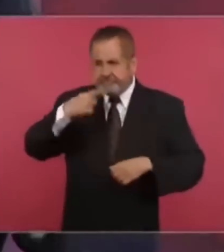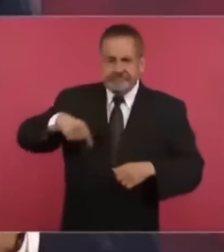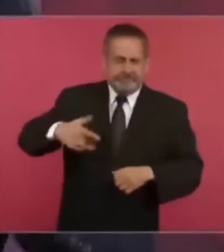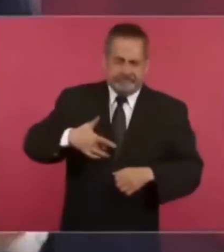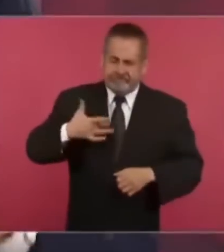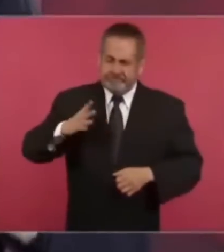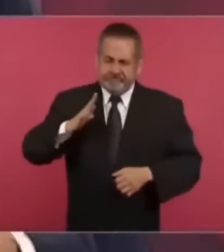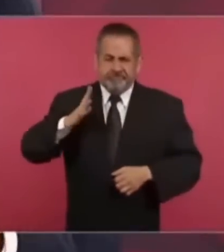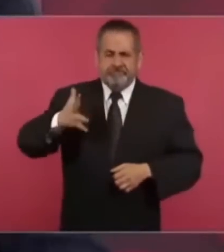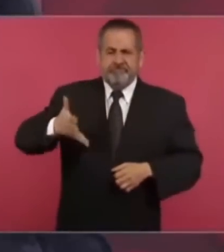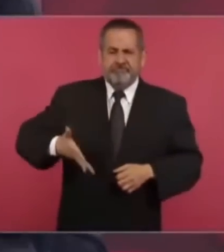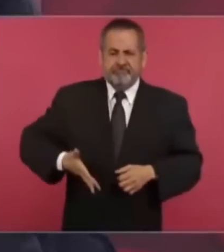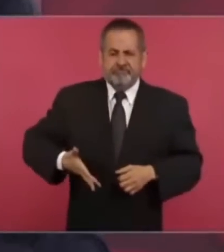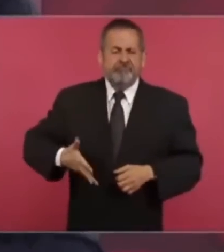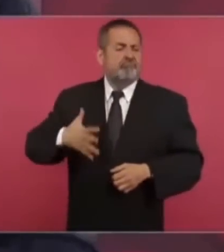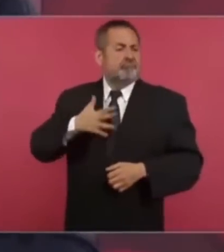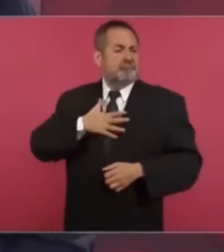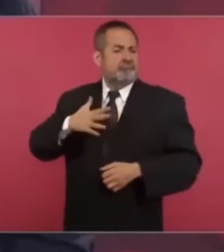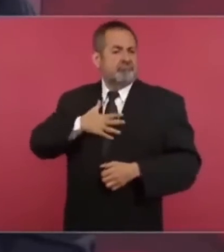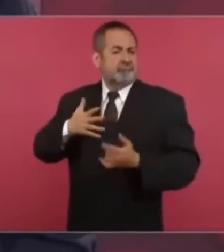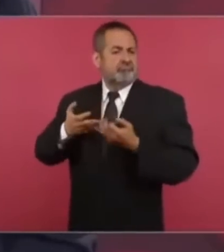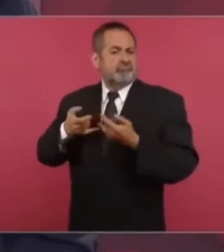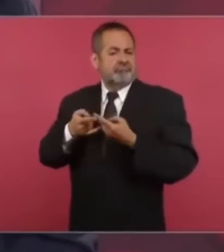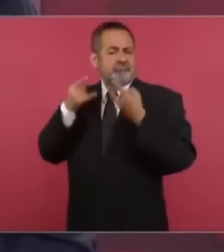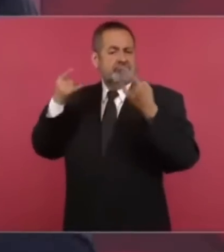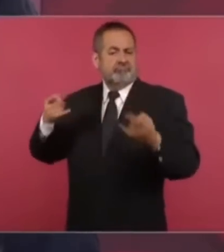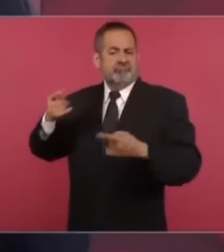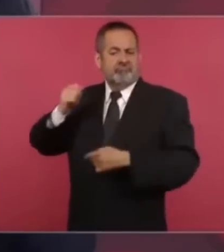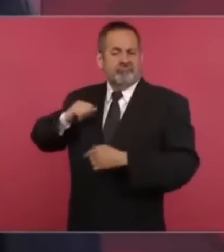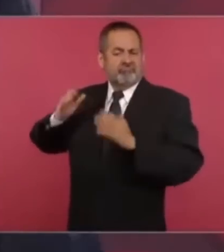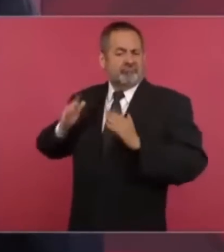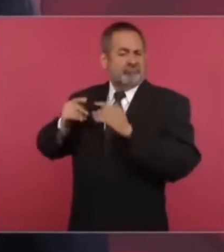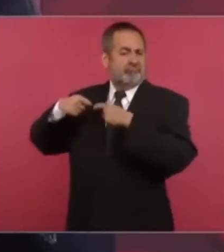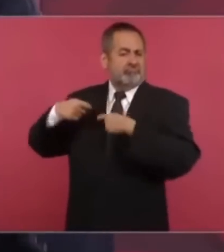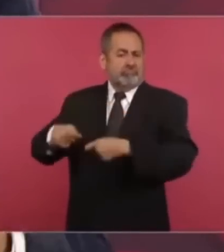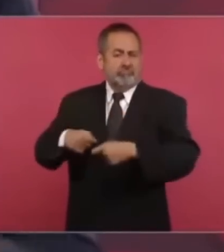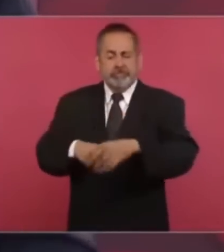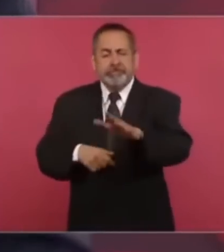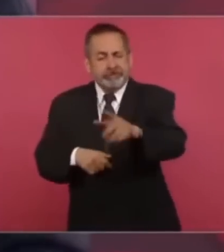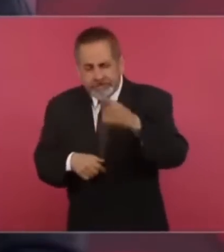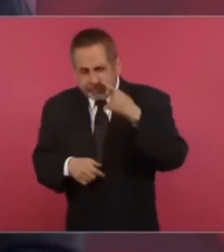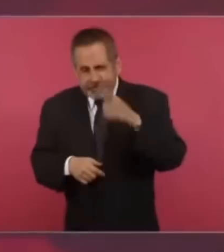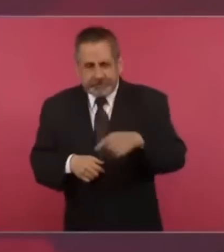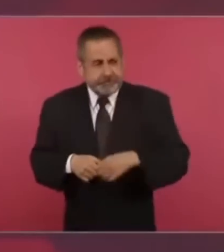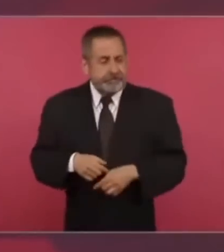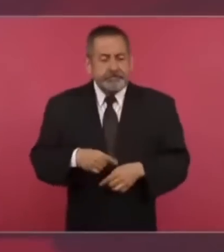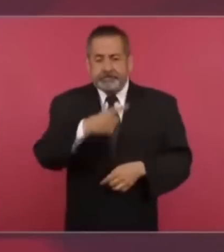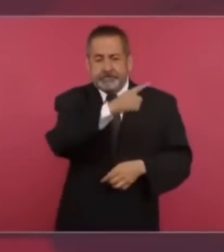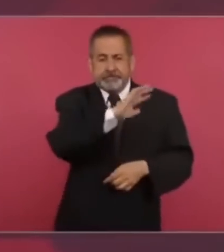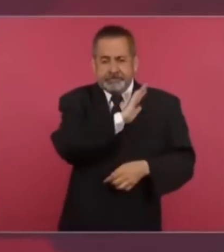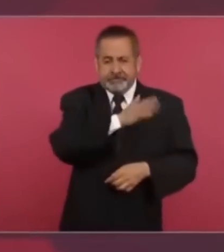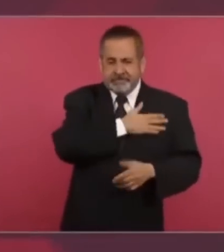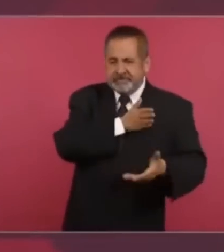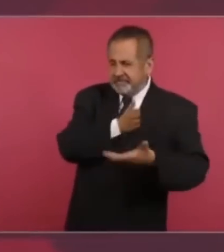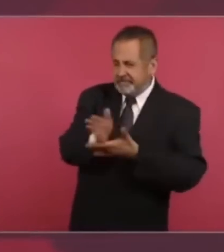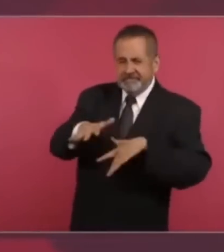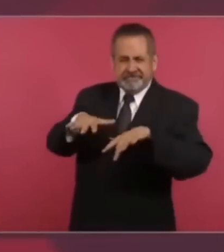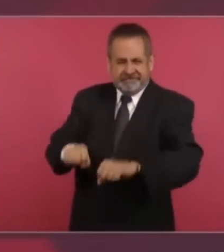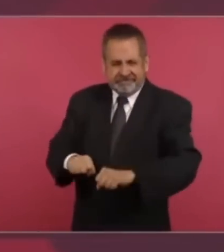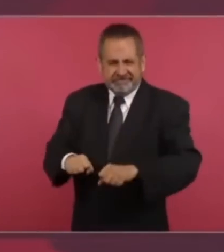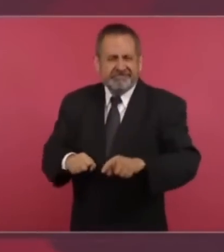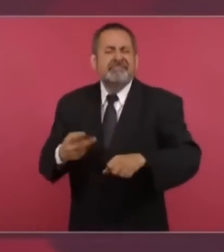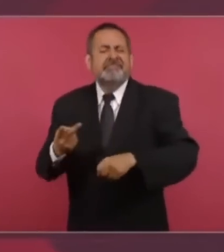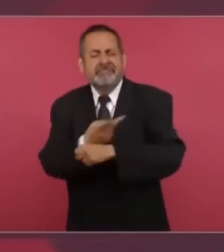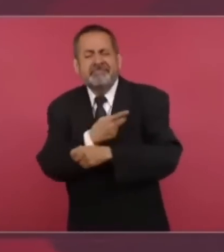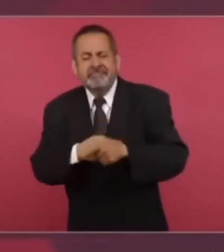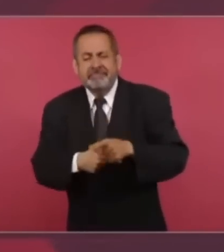sentirnos orgullosos de nuestro pasado. ¿Sabe qué hicieron durante la colonia? Durante mucho tiempo